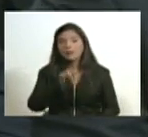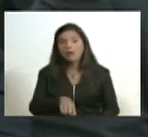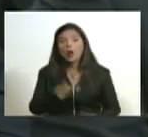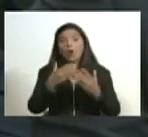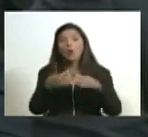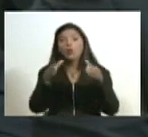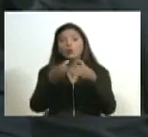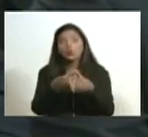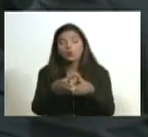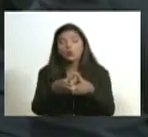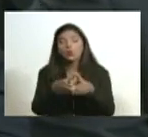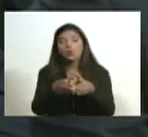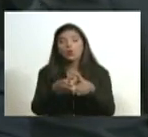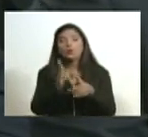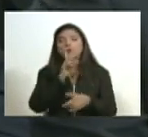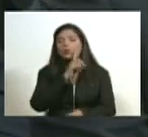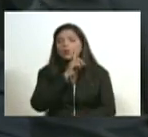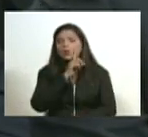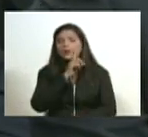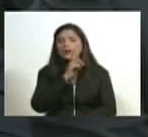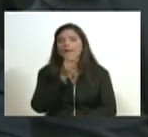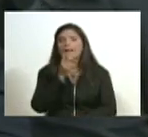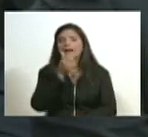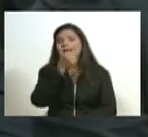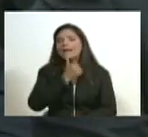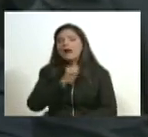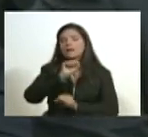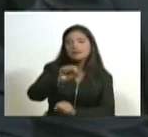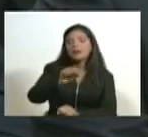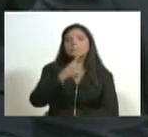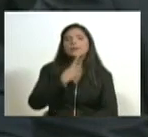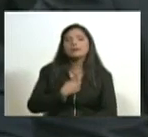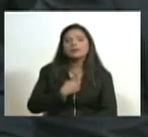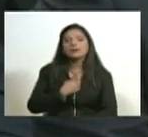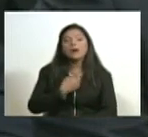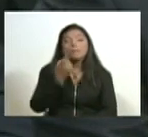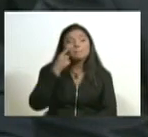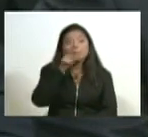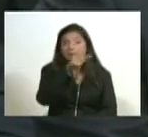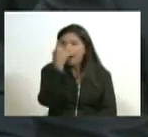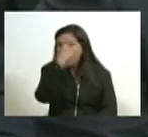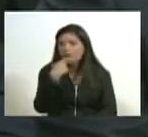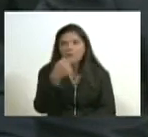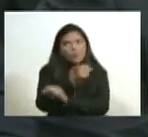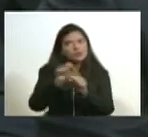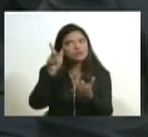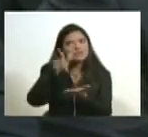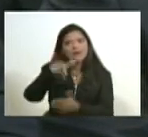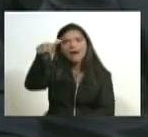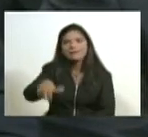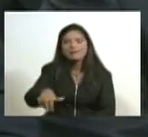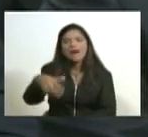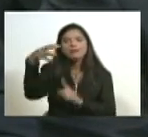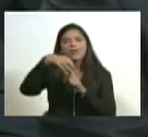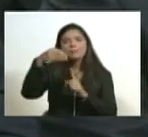grupo denominado La Resistencia. Me amenazó diciendo, véanla bien, no puede venir aquí, Altamira, aquí mandamos nosotros. Solo